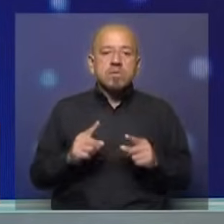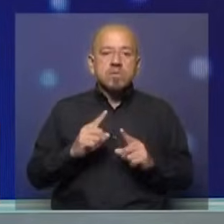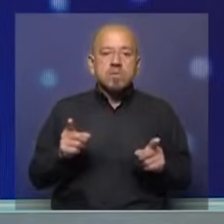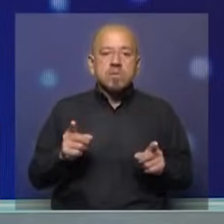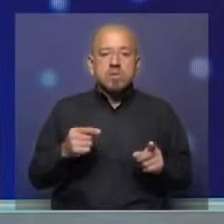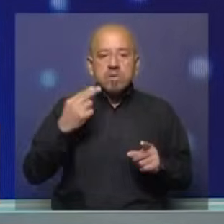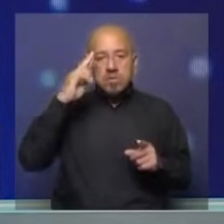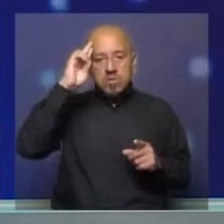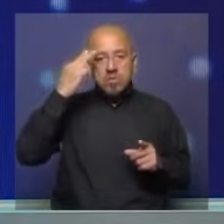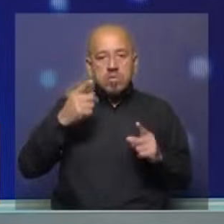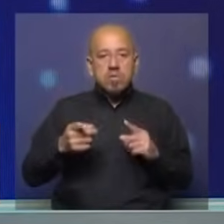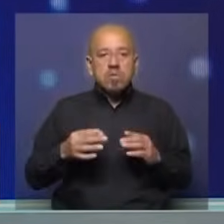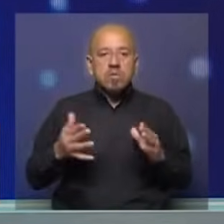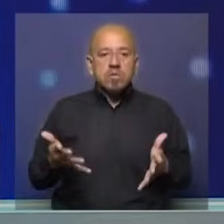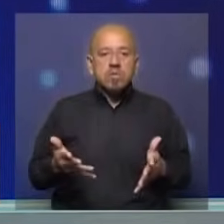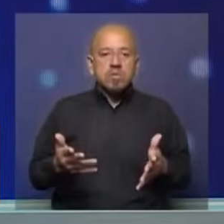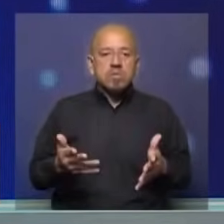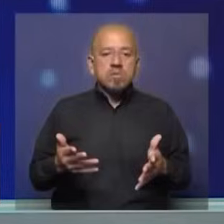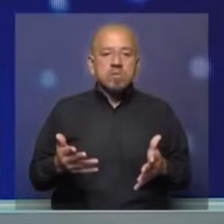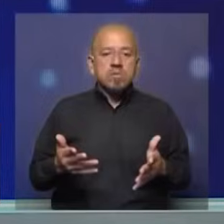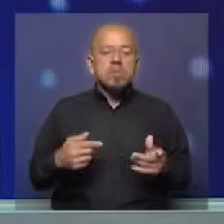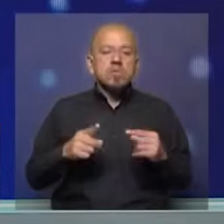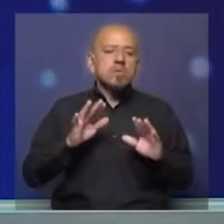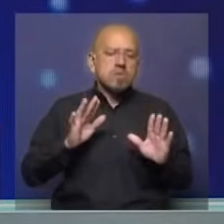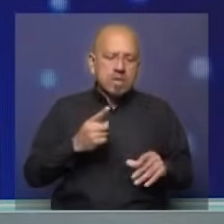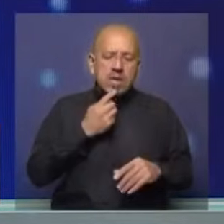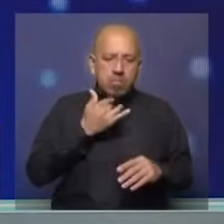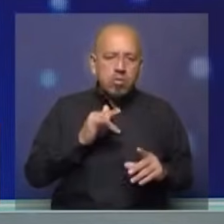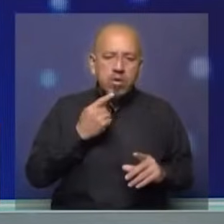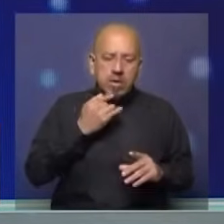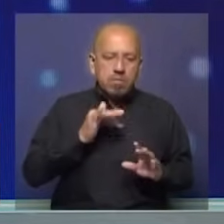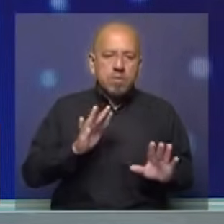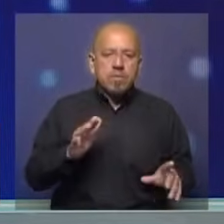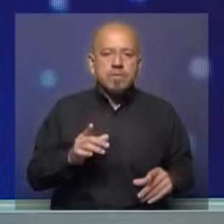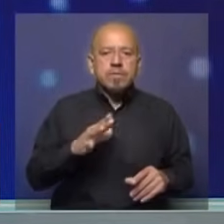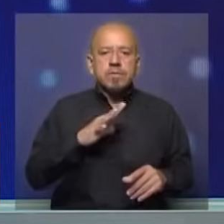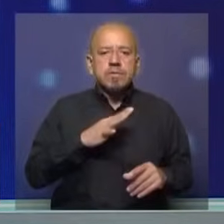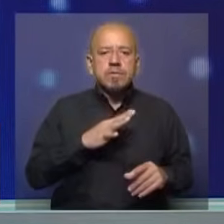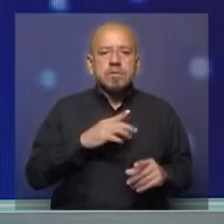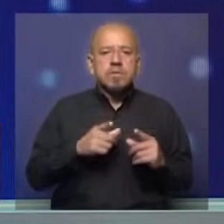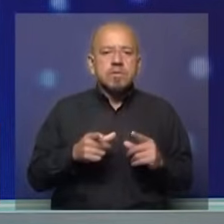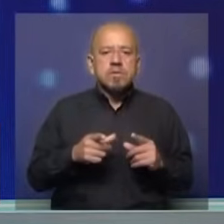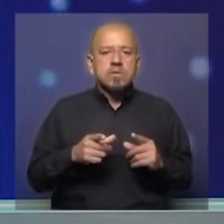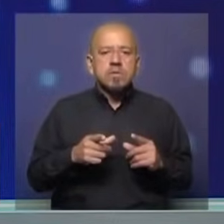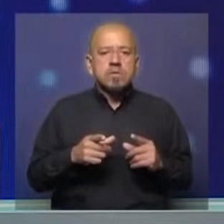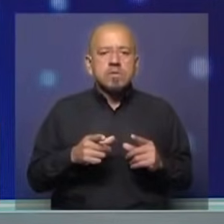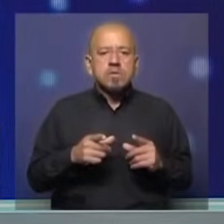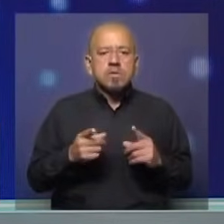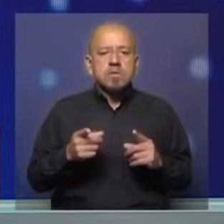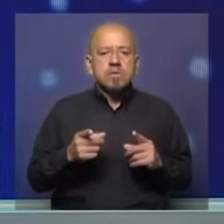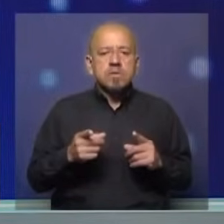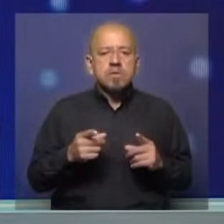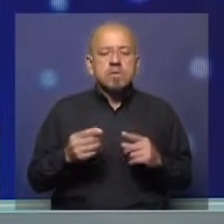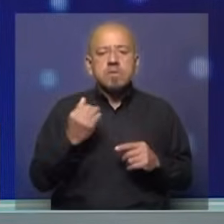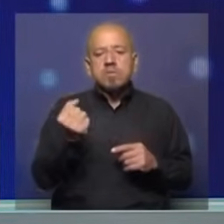Uruguay nos tengamos que volver 3 millones de personas. Estoy poniendo un ejemplo. Y después hay un capital muy